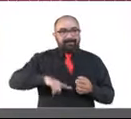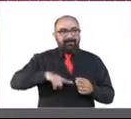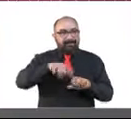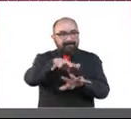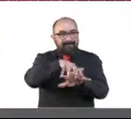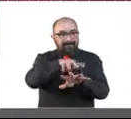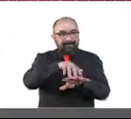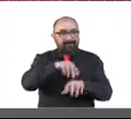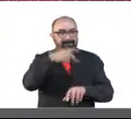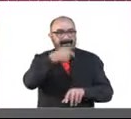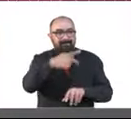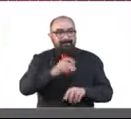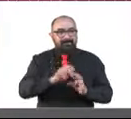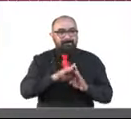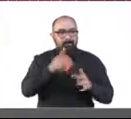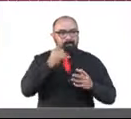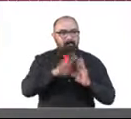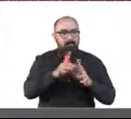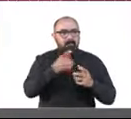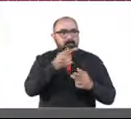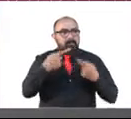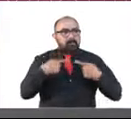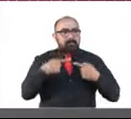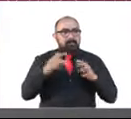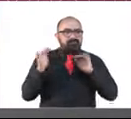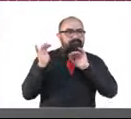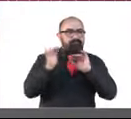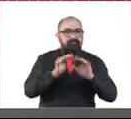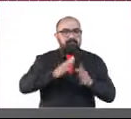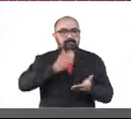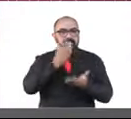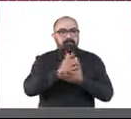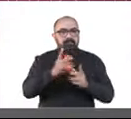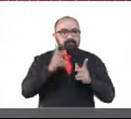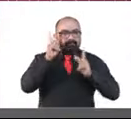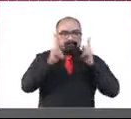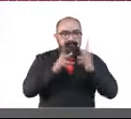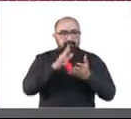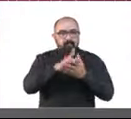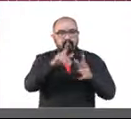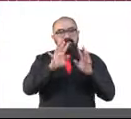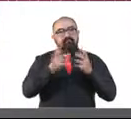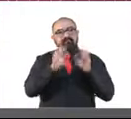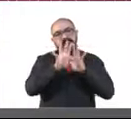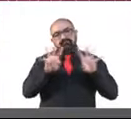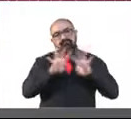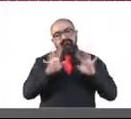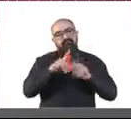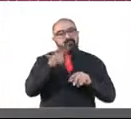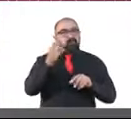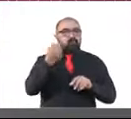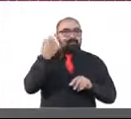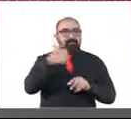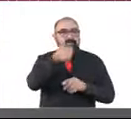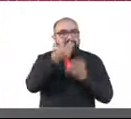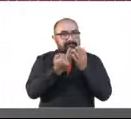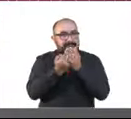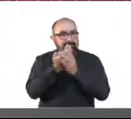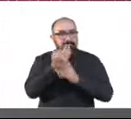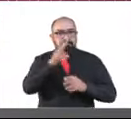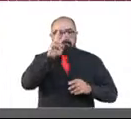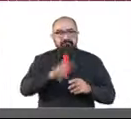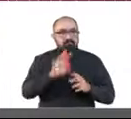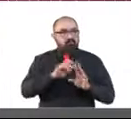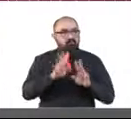un grupo de compañeros productores agroecológicos la fuimos a ver en sus audiencias a las 6 de la mañana, que me parece una de las